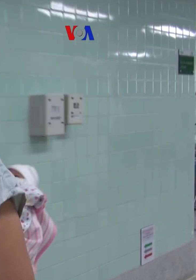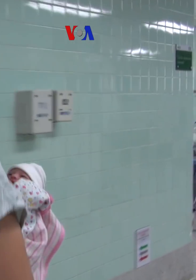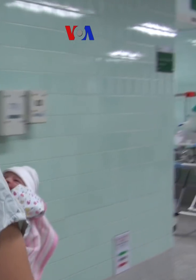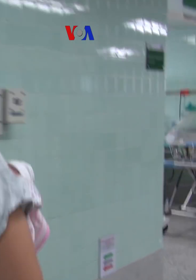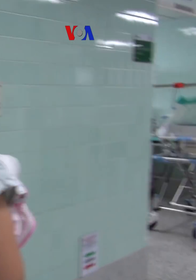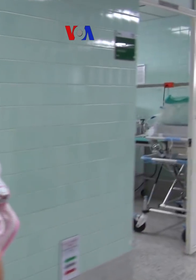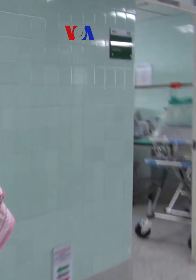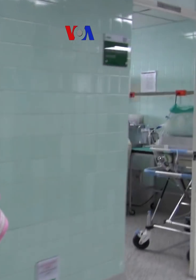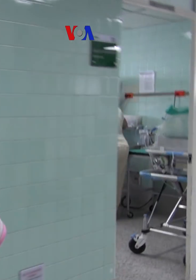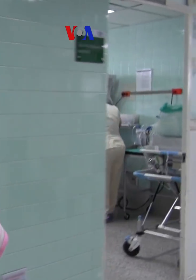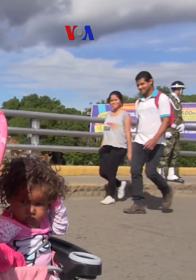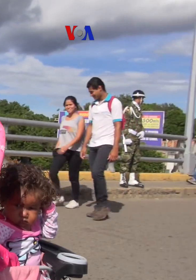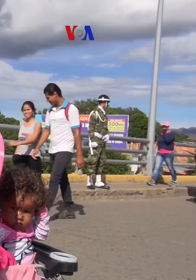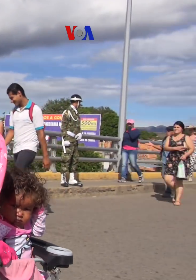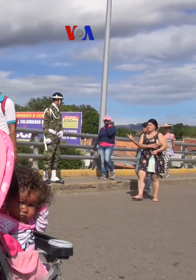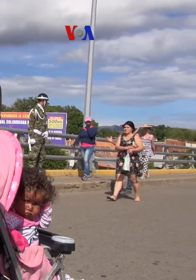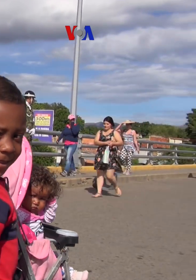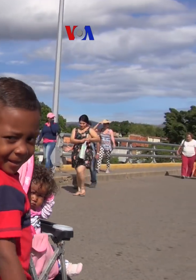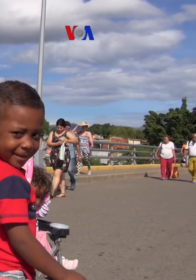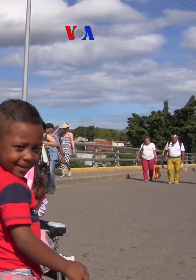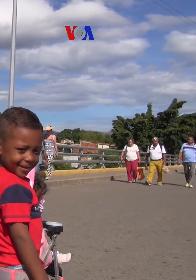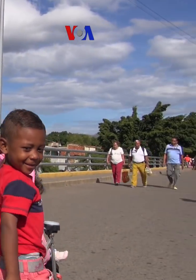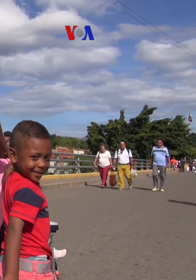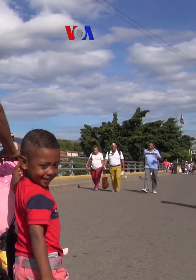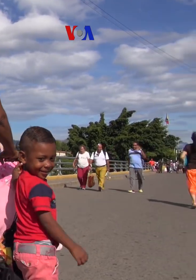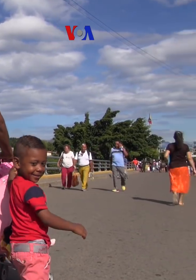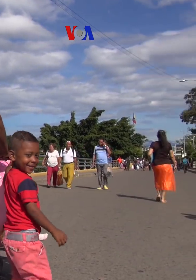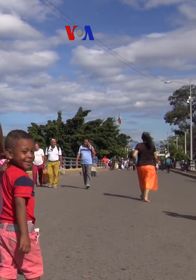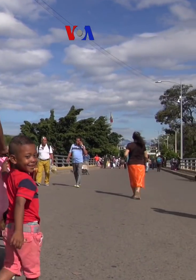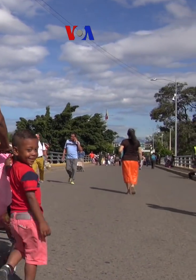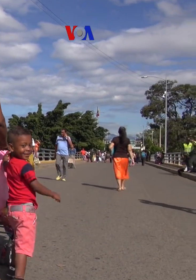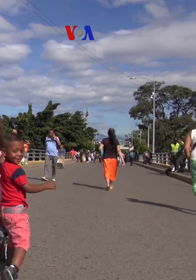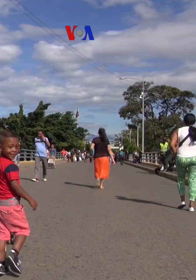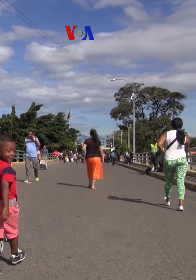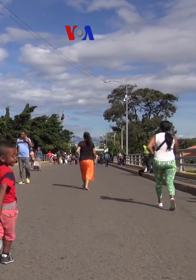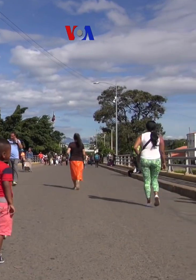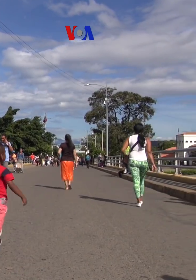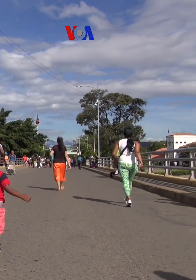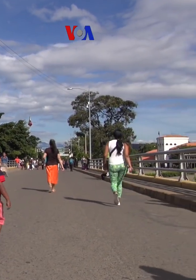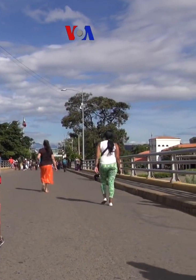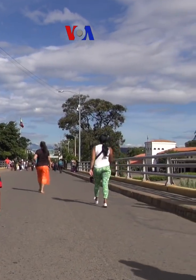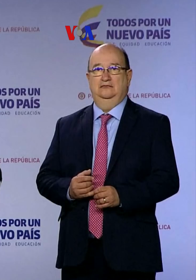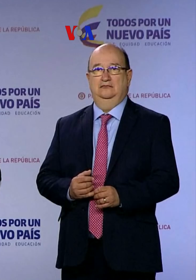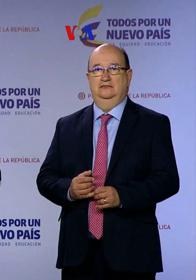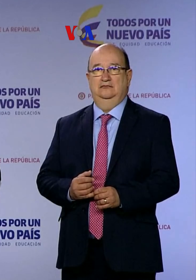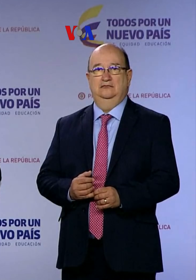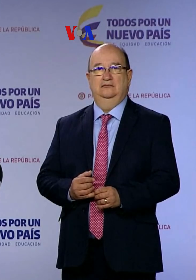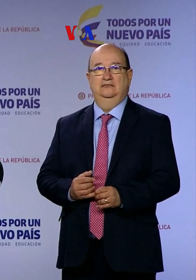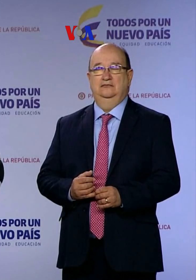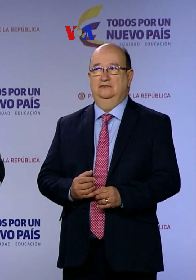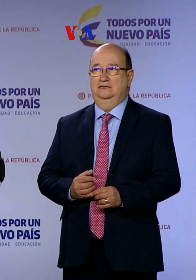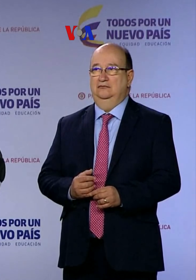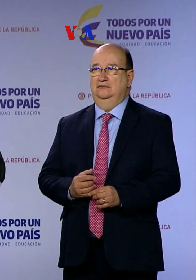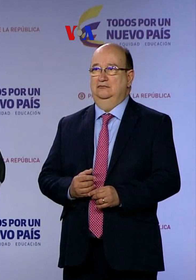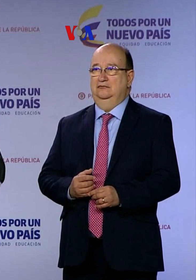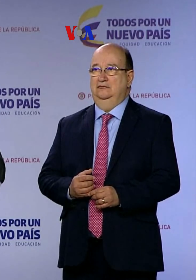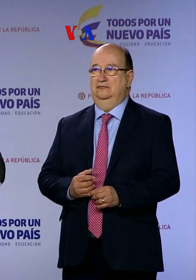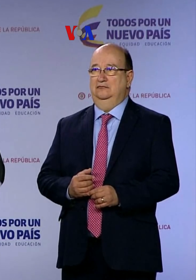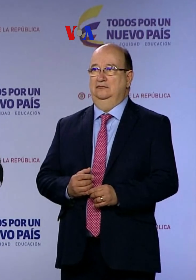Evidencia de una crisis sanitaria y humanitaria denunciada por la comunidad internacional. Presidente Maduro,